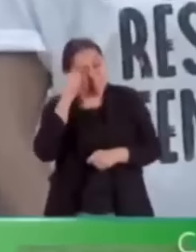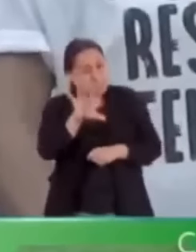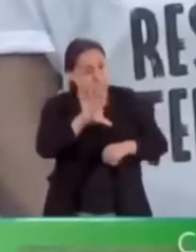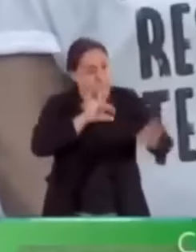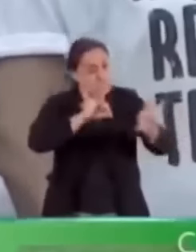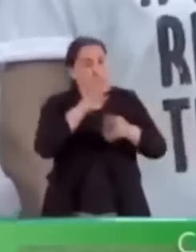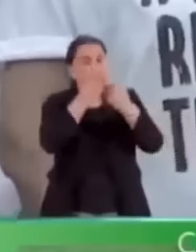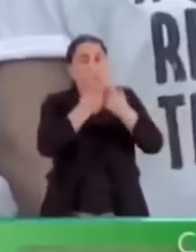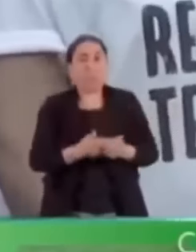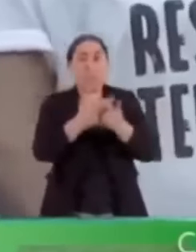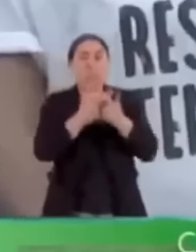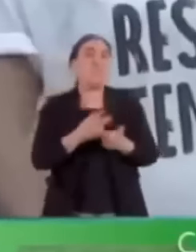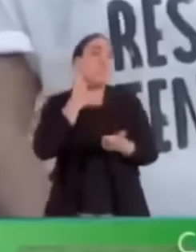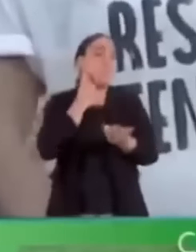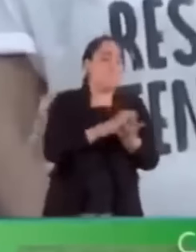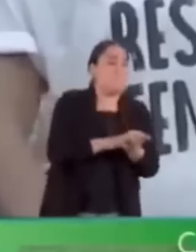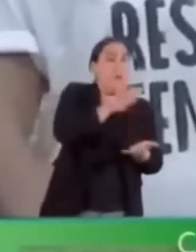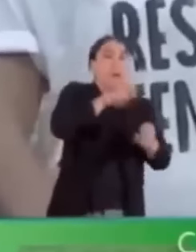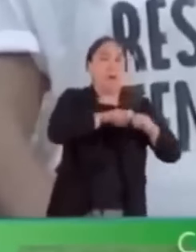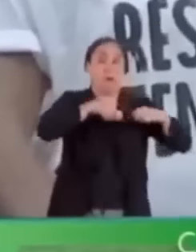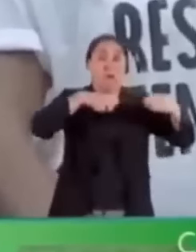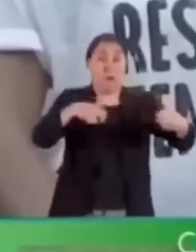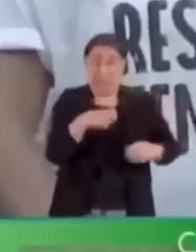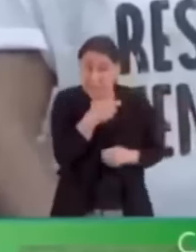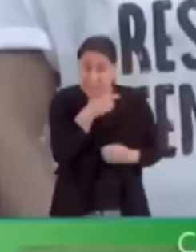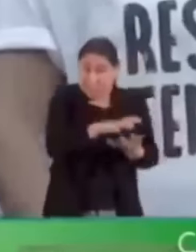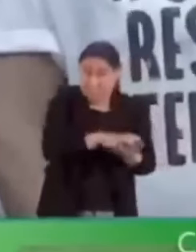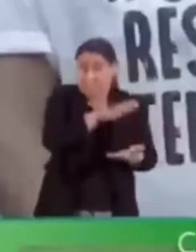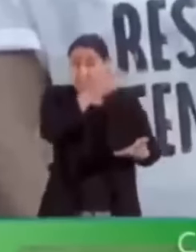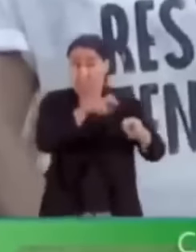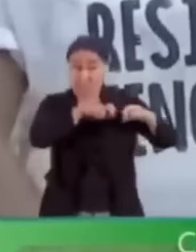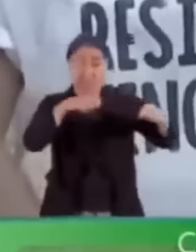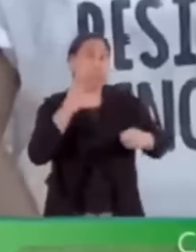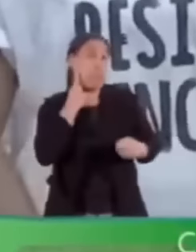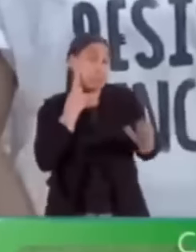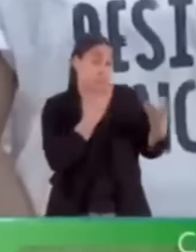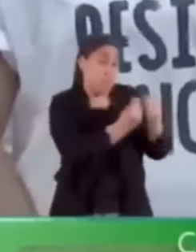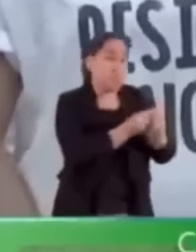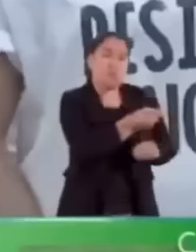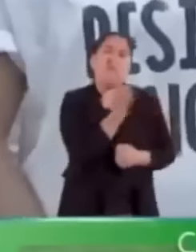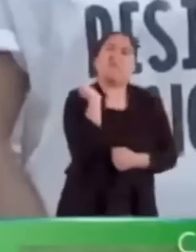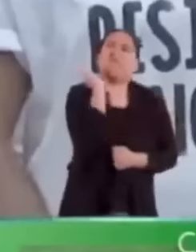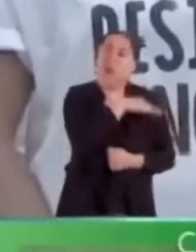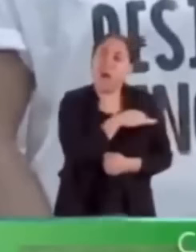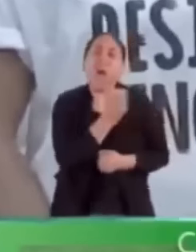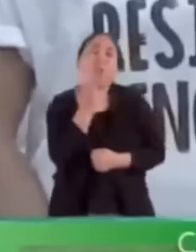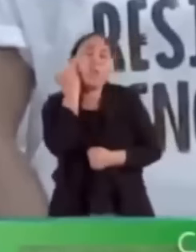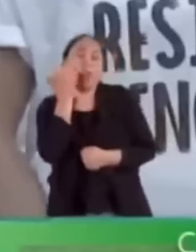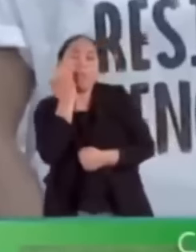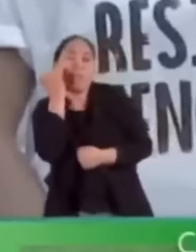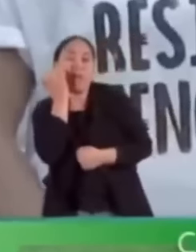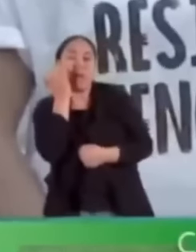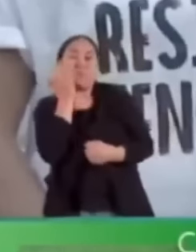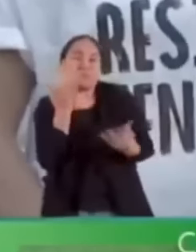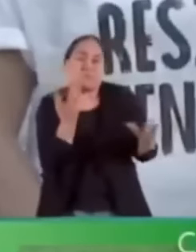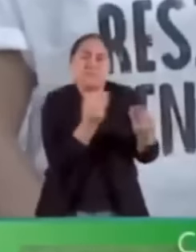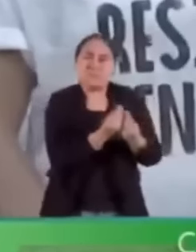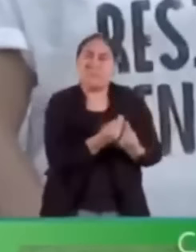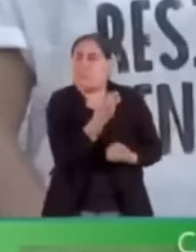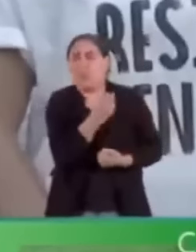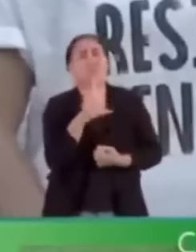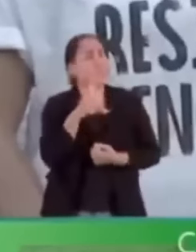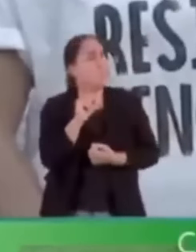calificada. Porque esa es una mayoría falsa. Es una mayoría inflada, es una mayoría